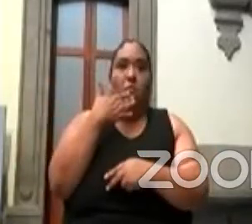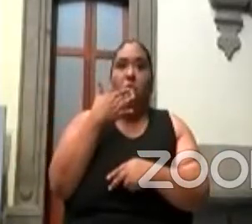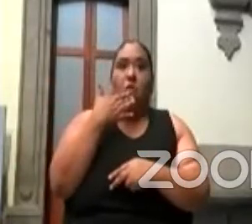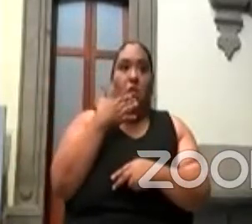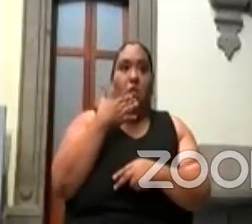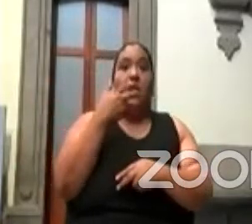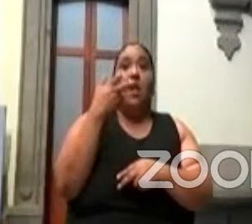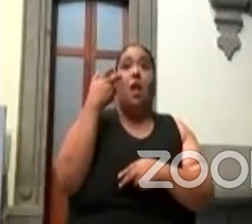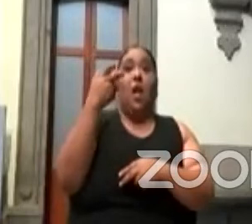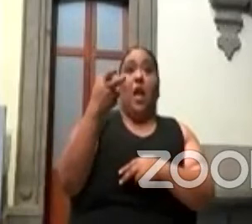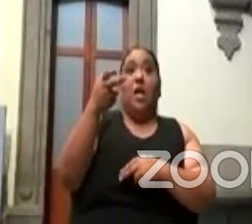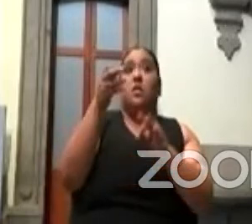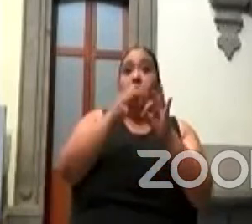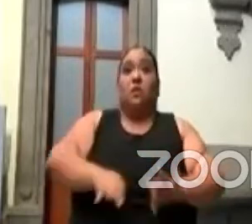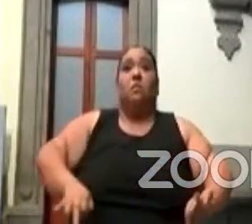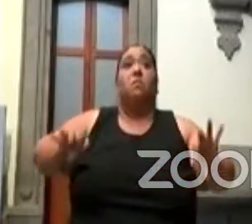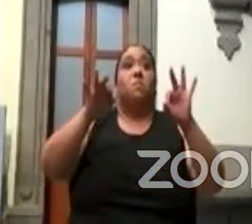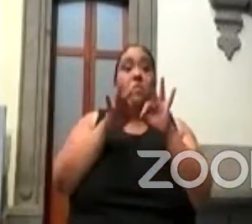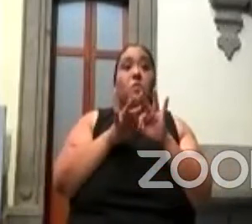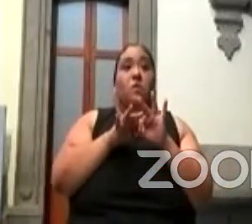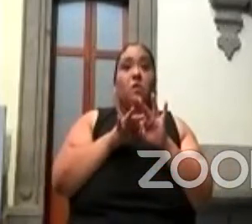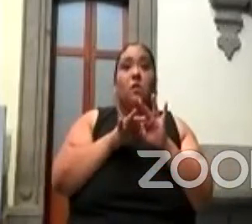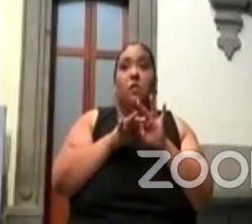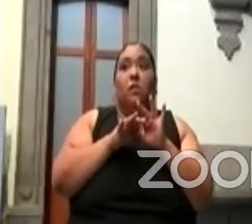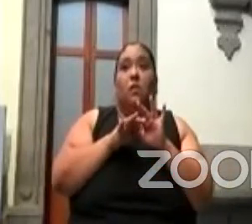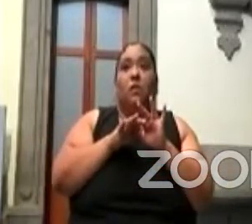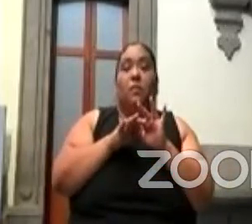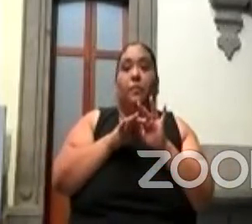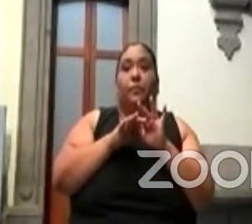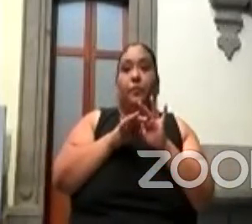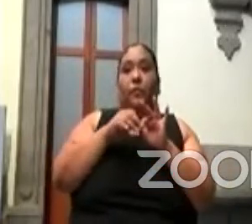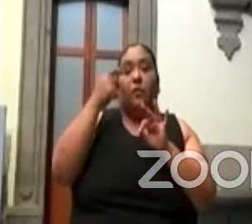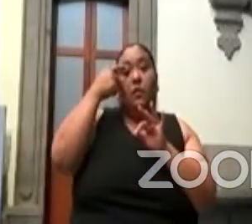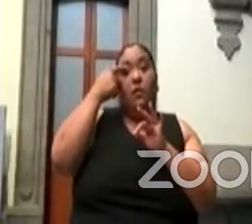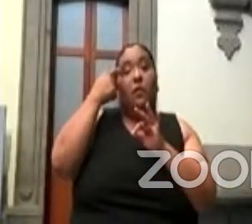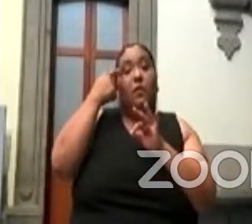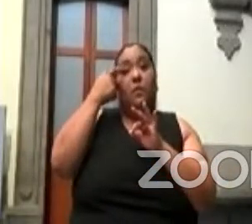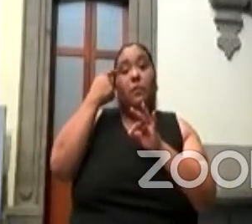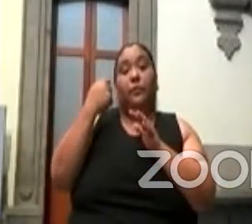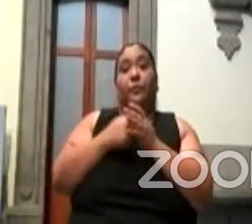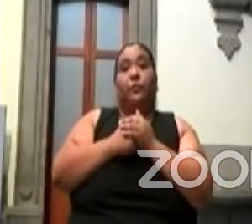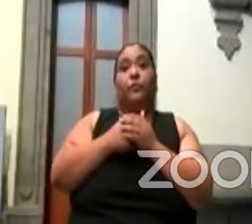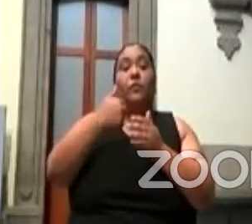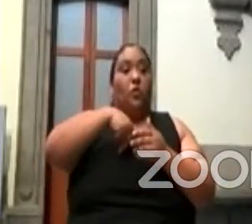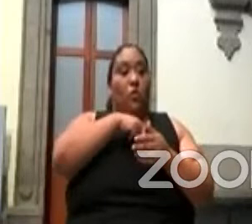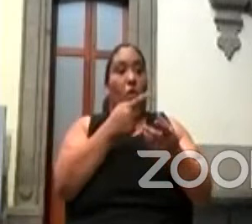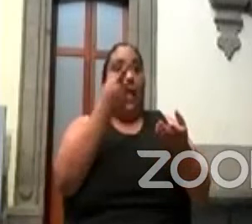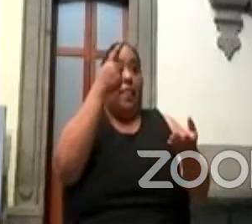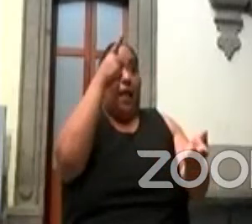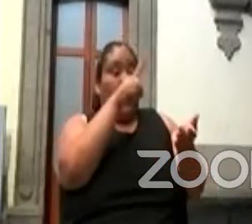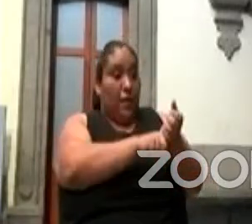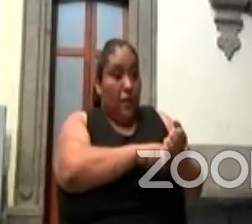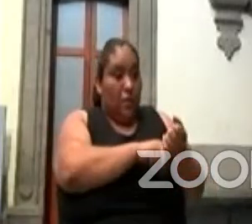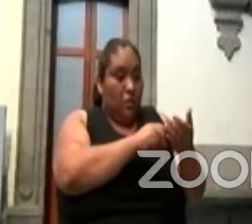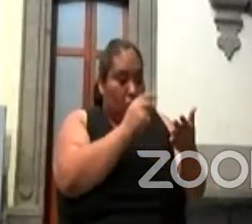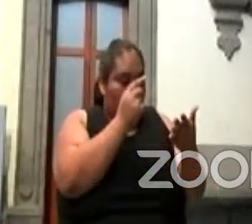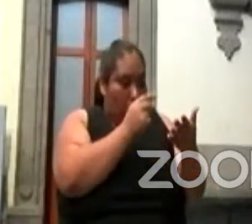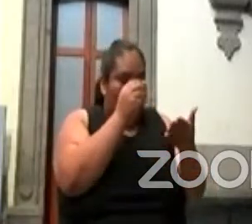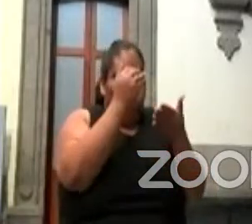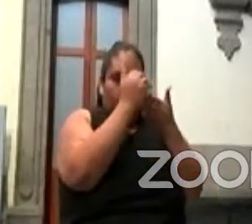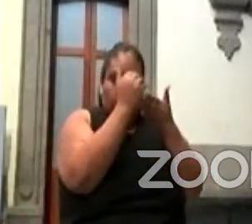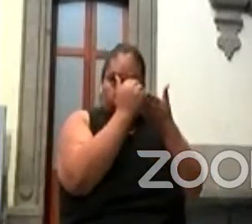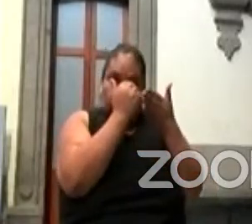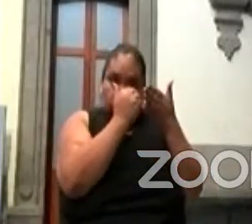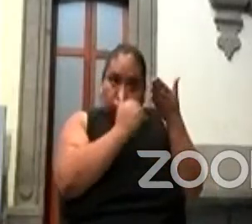es muy importante. Por otro lado, nosotros creamos lo que es el Registro Estatal para Discapacidad. Al provenir de